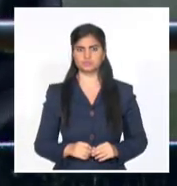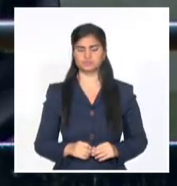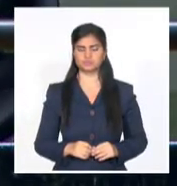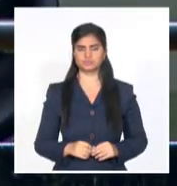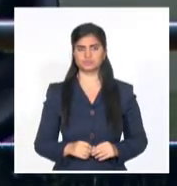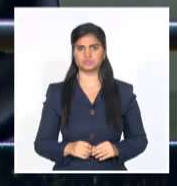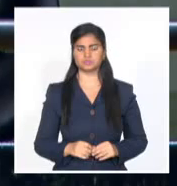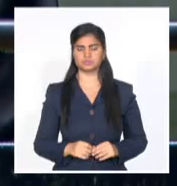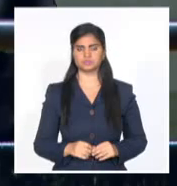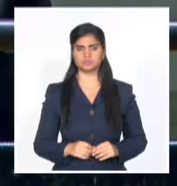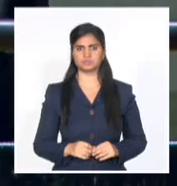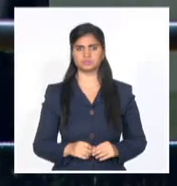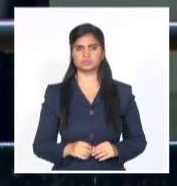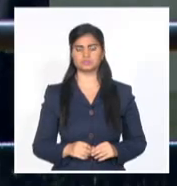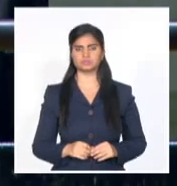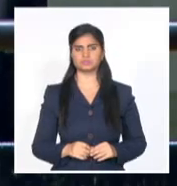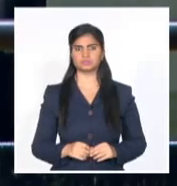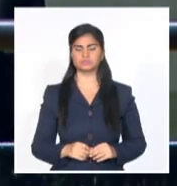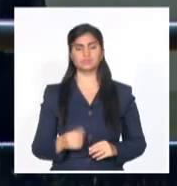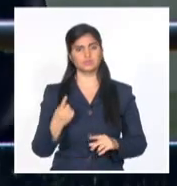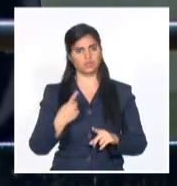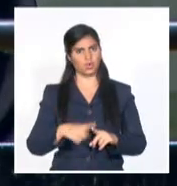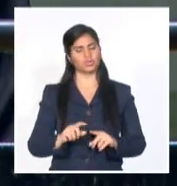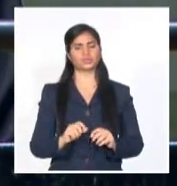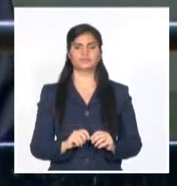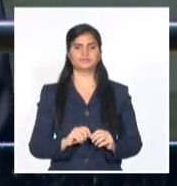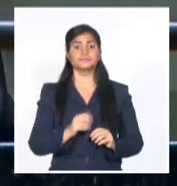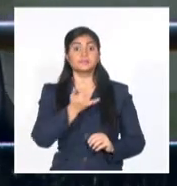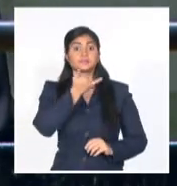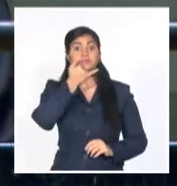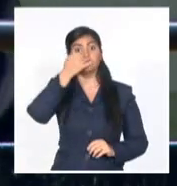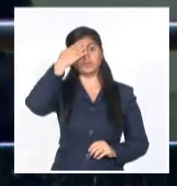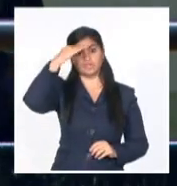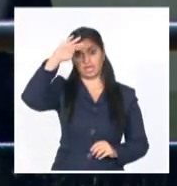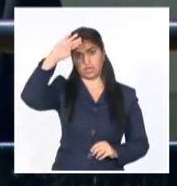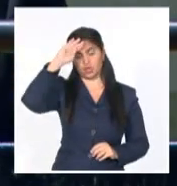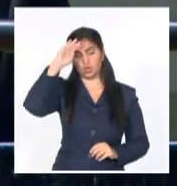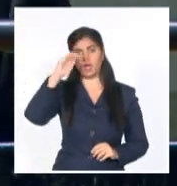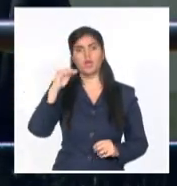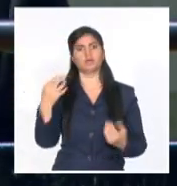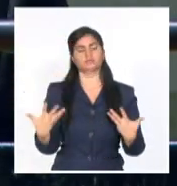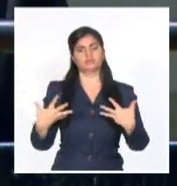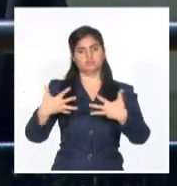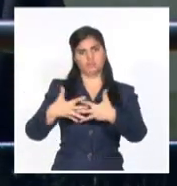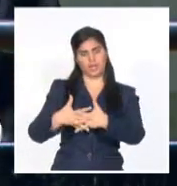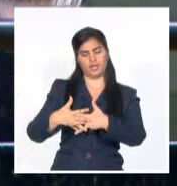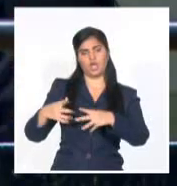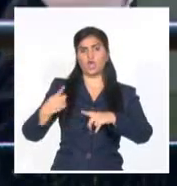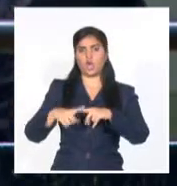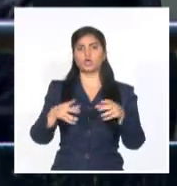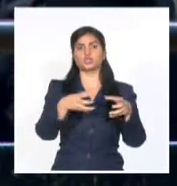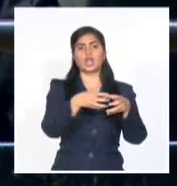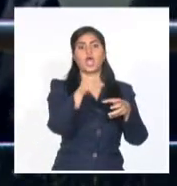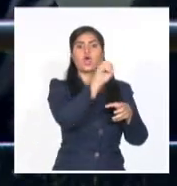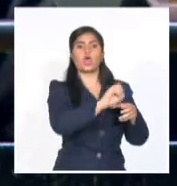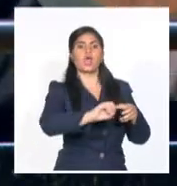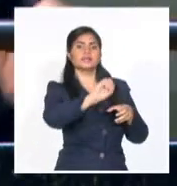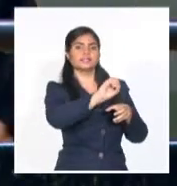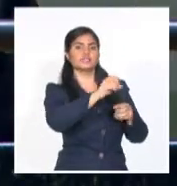finanzas. Se impide a Cuba adquirir de compañías estadounidenses y